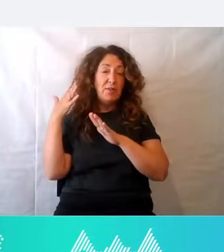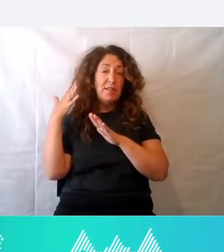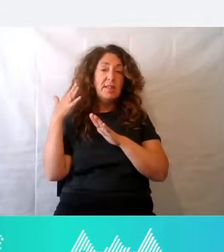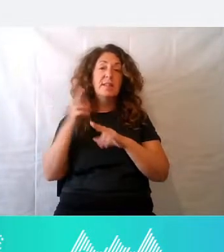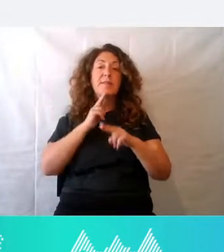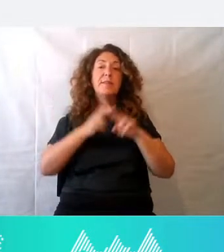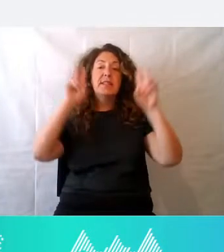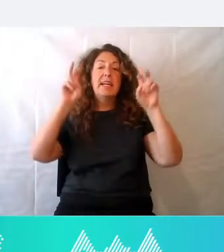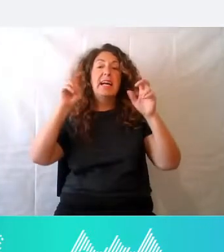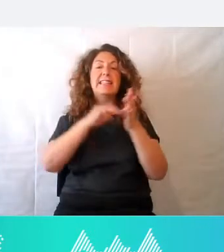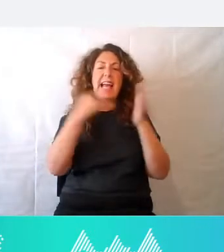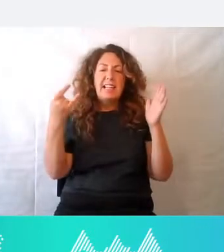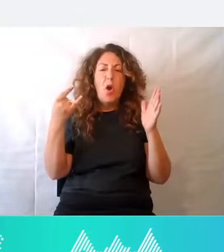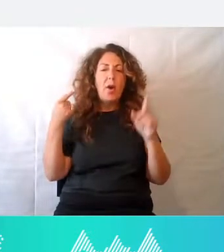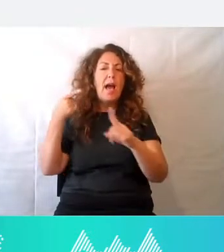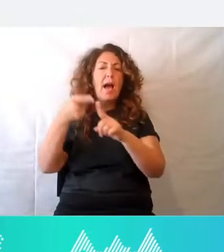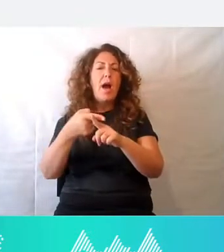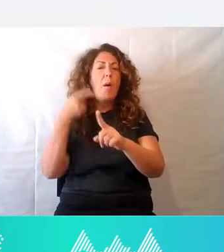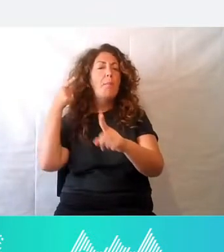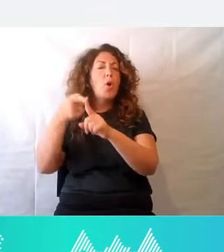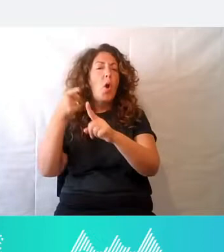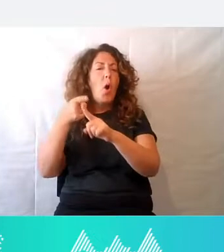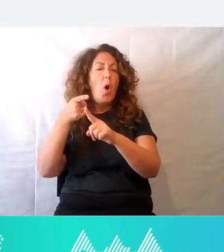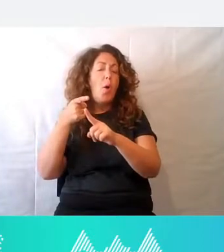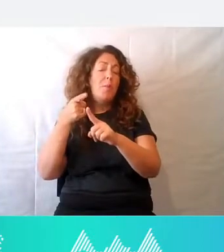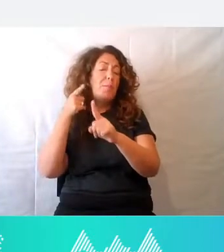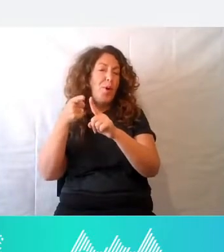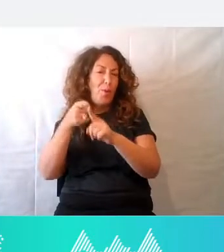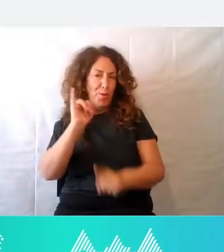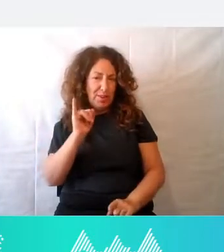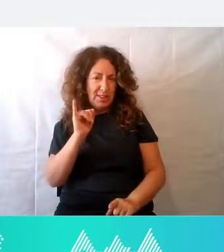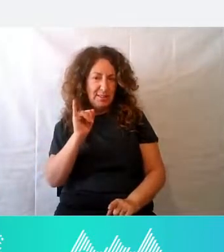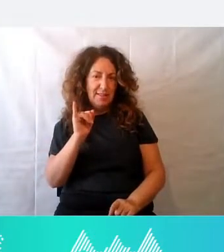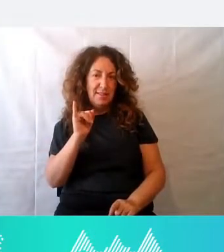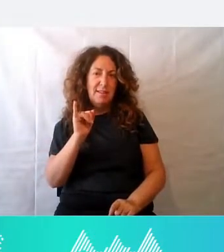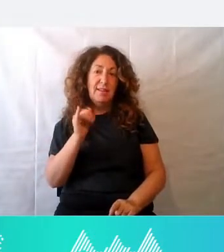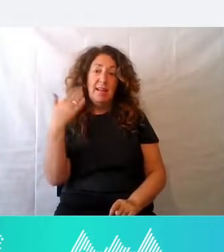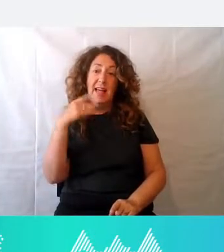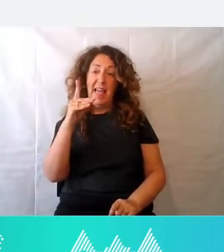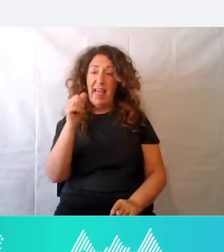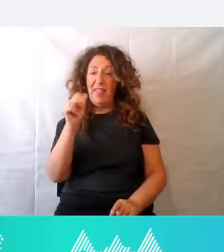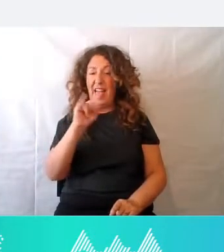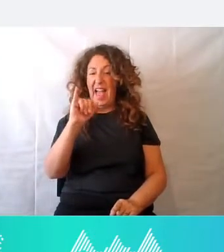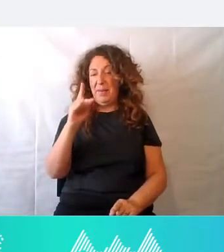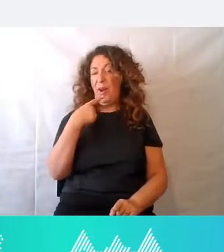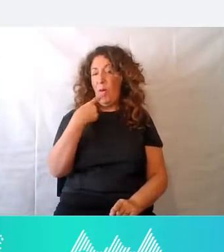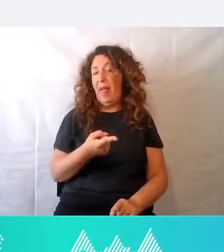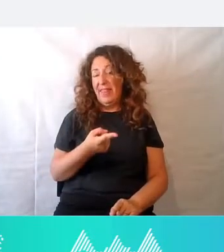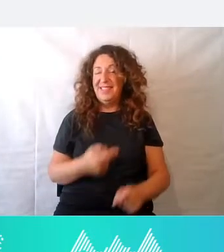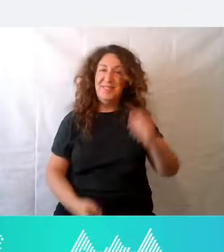propósito que tiene cuatro bueno ya habéis visto antes david me ha pisado es que la presentación